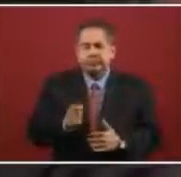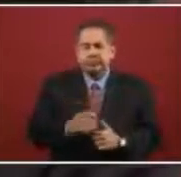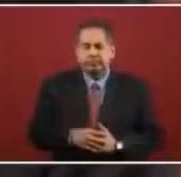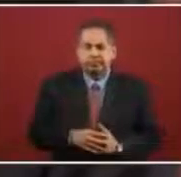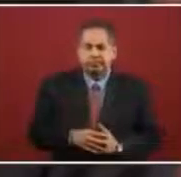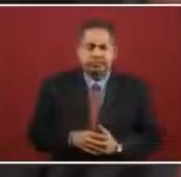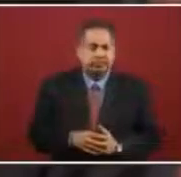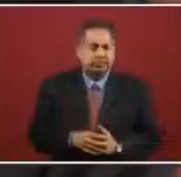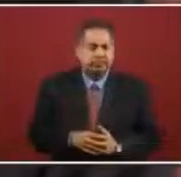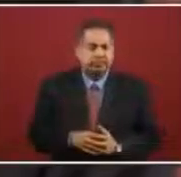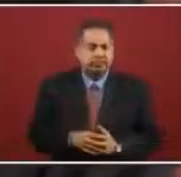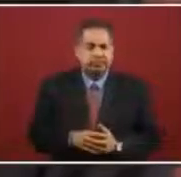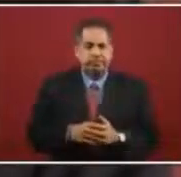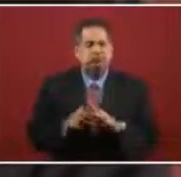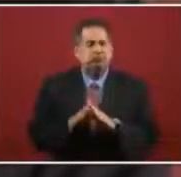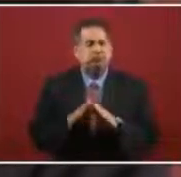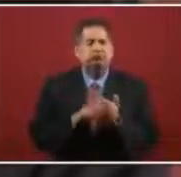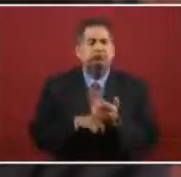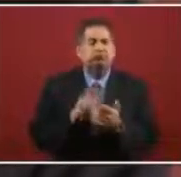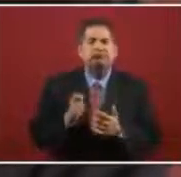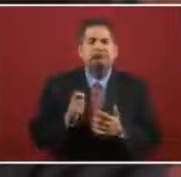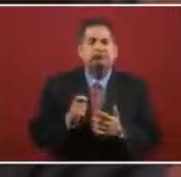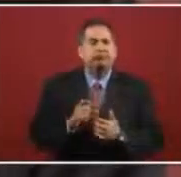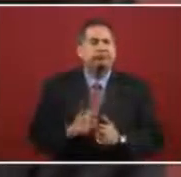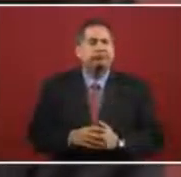tratando con